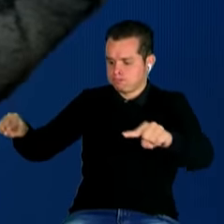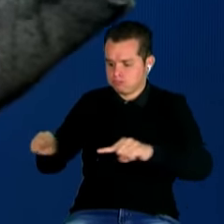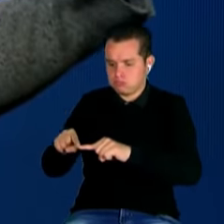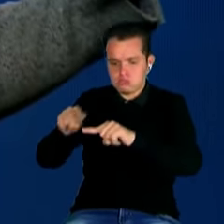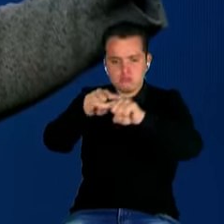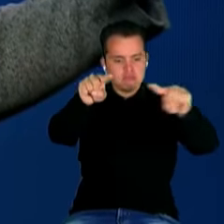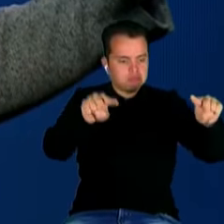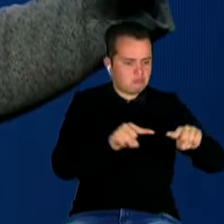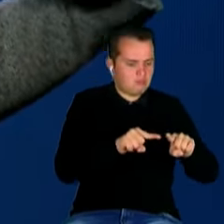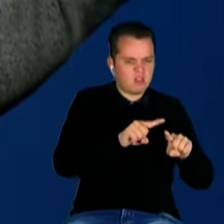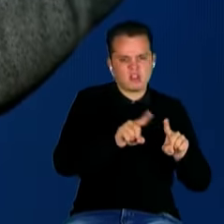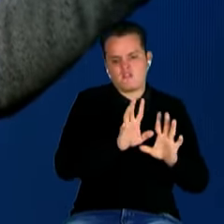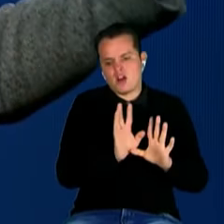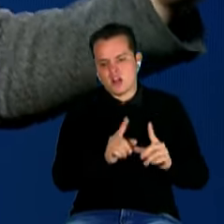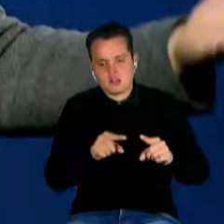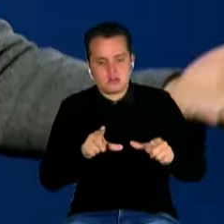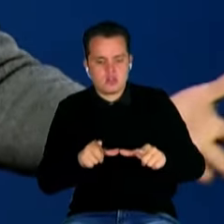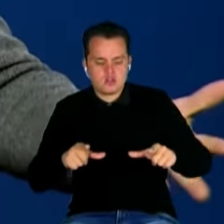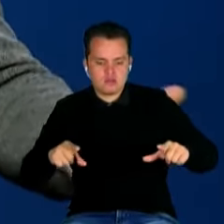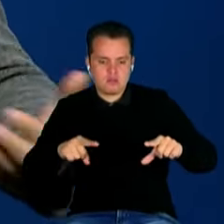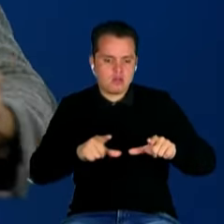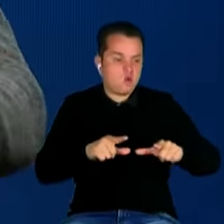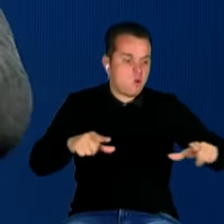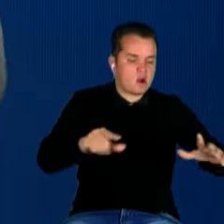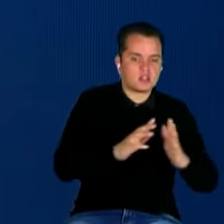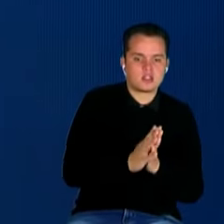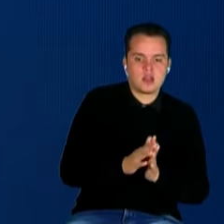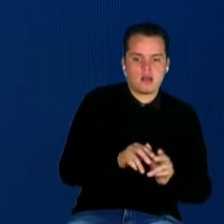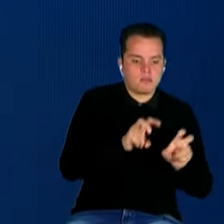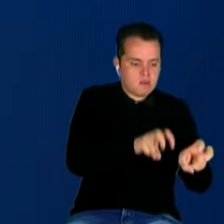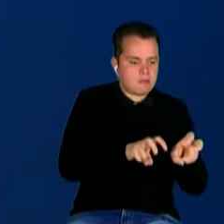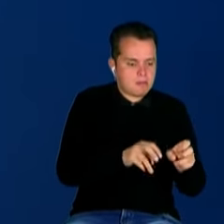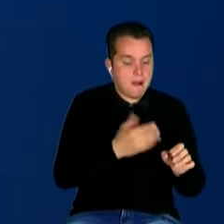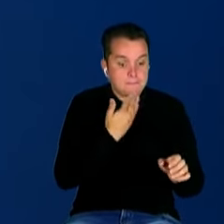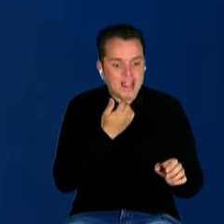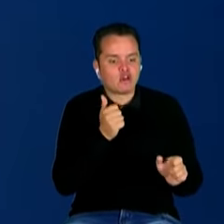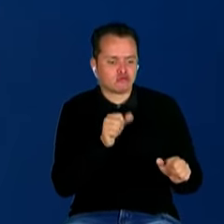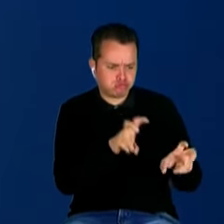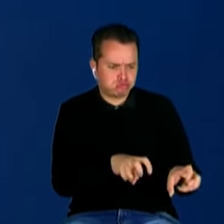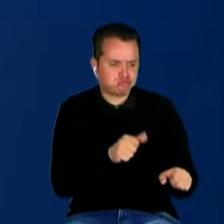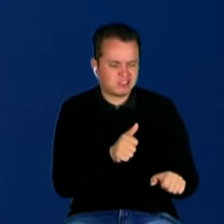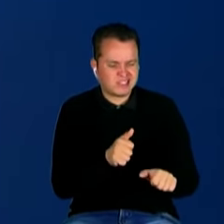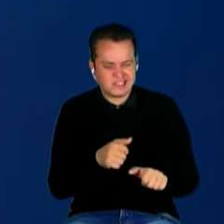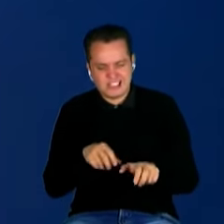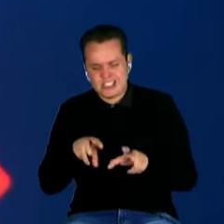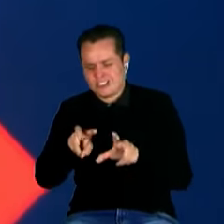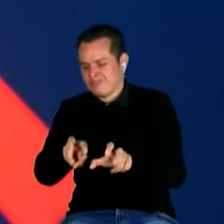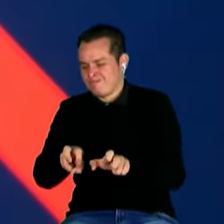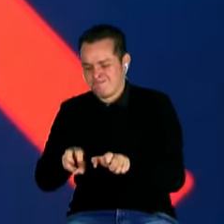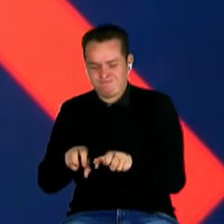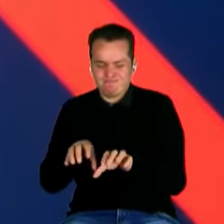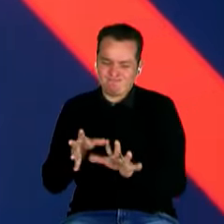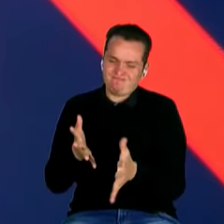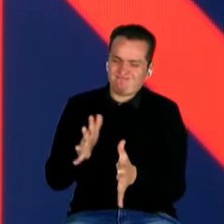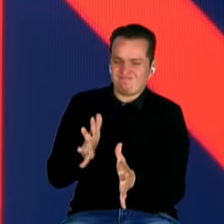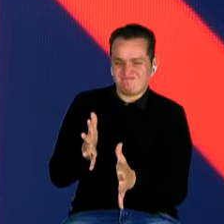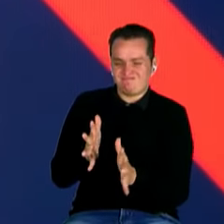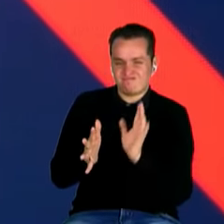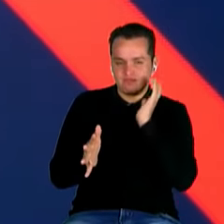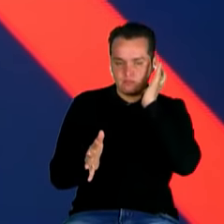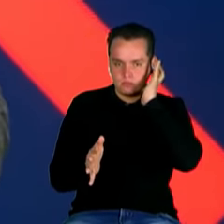unos, digamos, los mejores para la labranza, quizás otros menos aptos para la